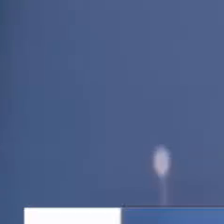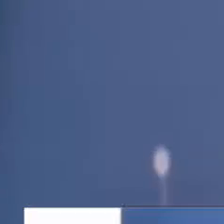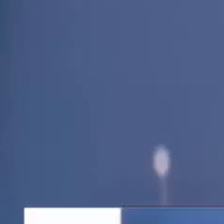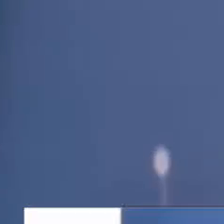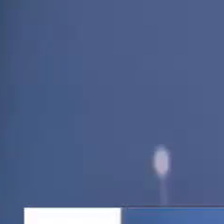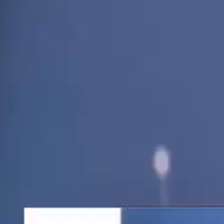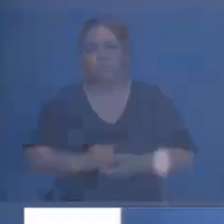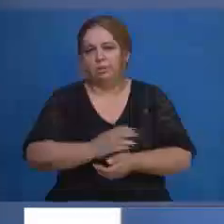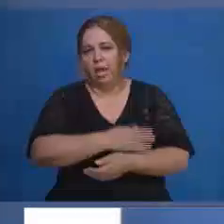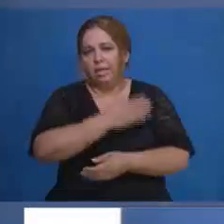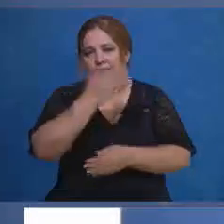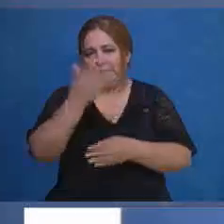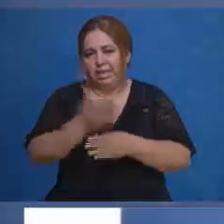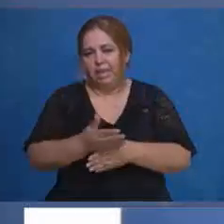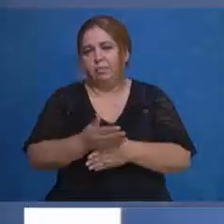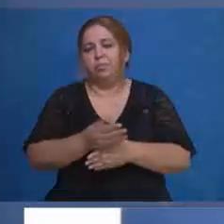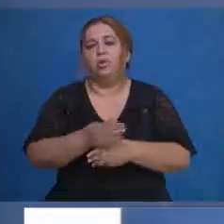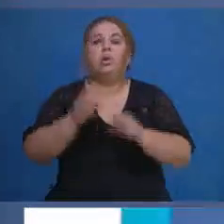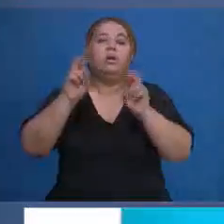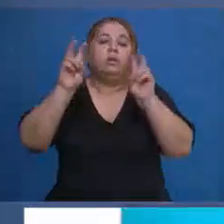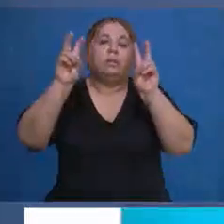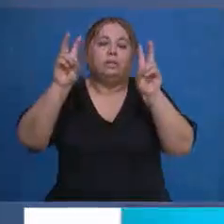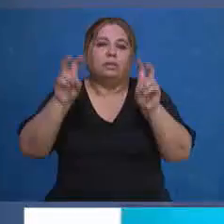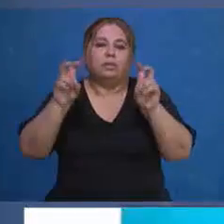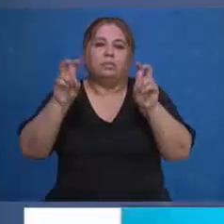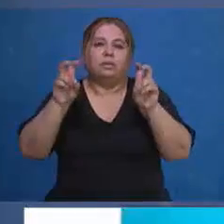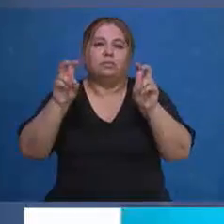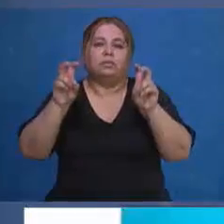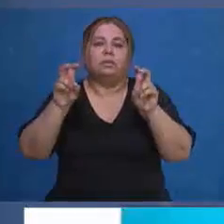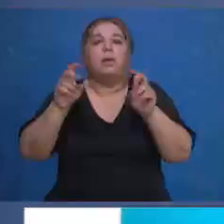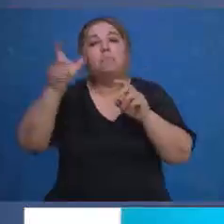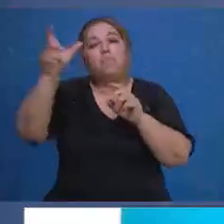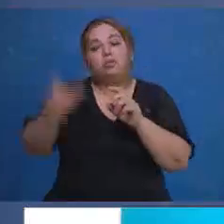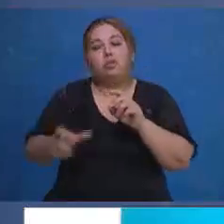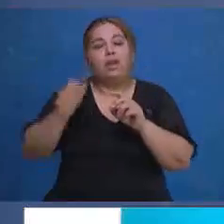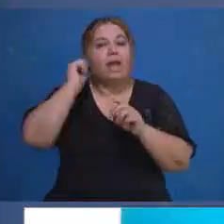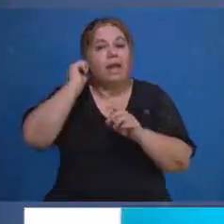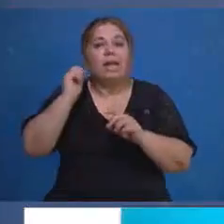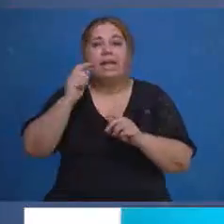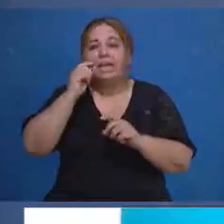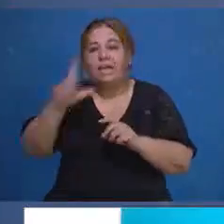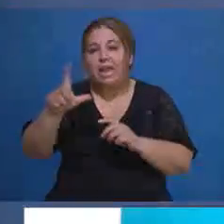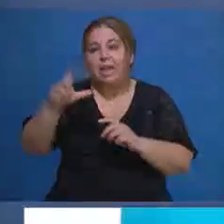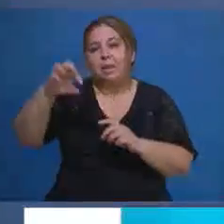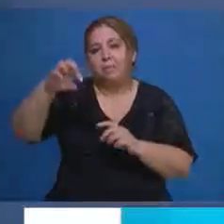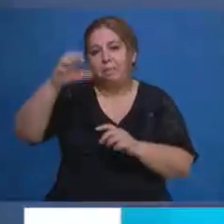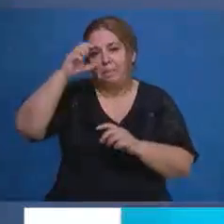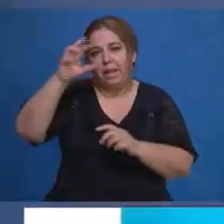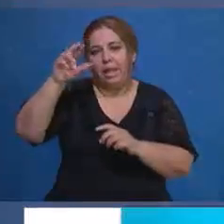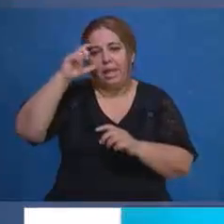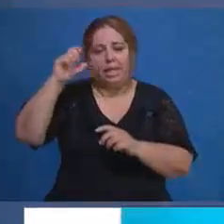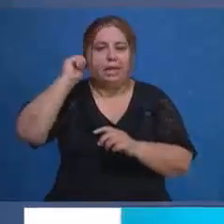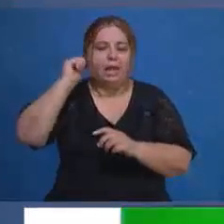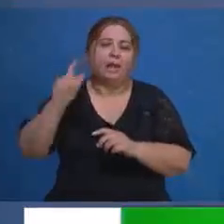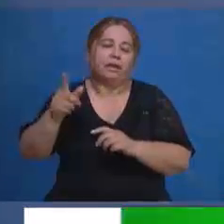Hace tiempo que hablamos de los temas relacionados con Gil Peregue, este hombre que está en la cárcel porque está acusado de haber